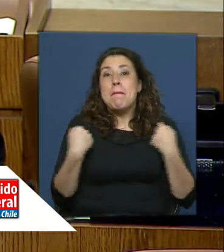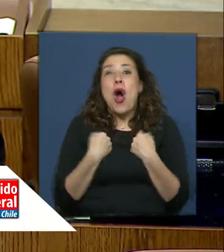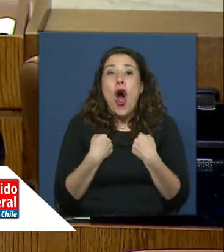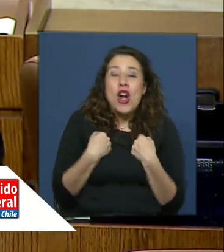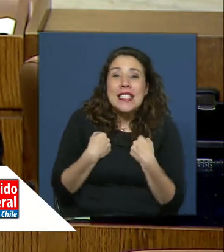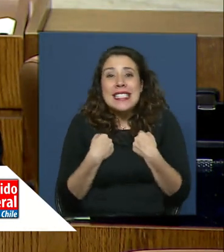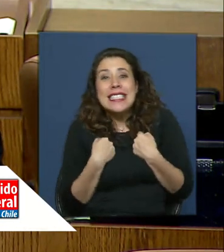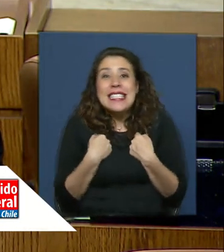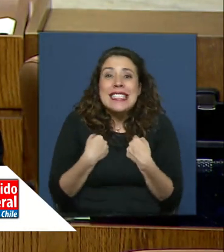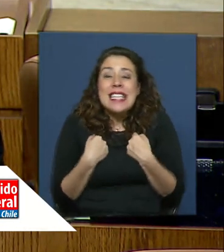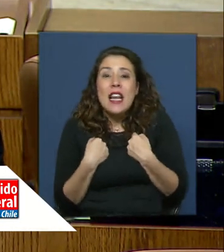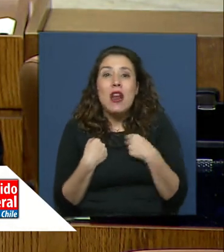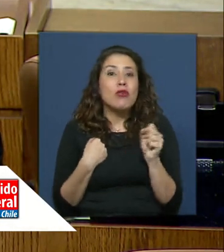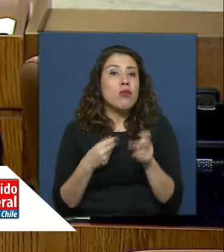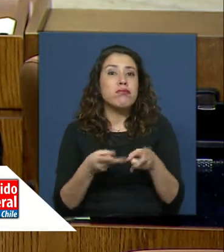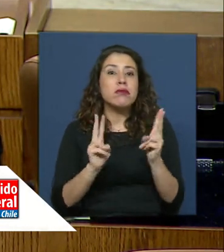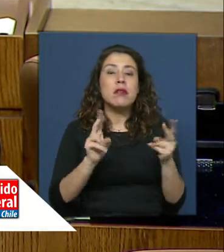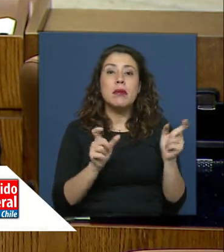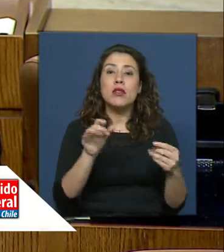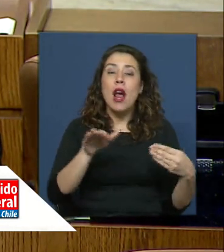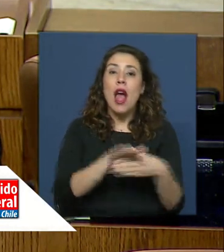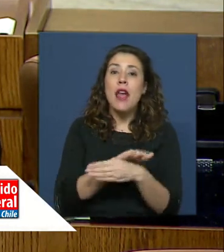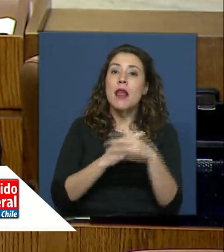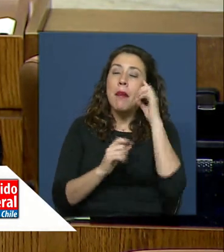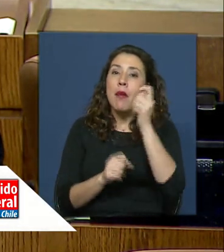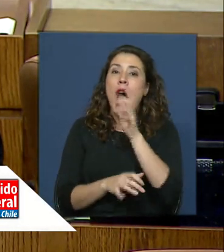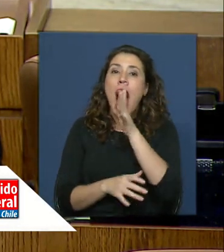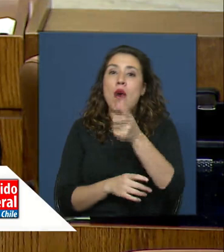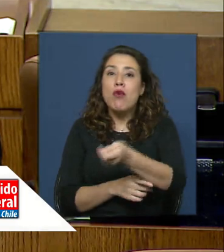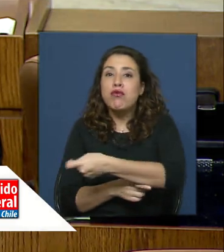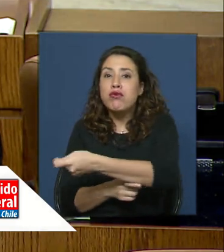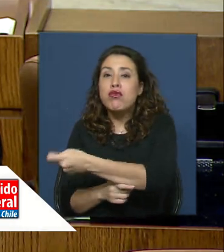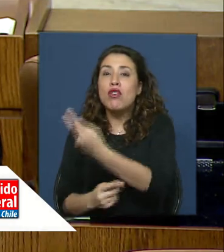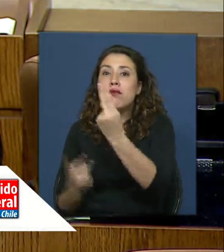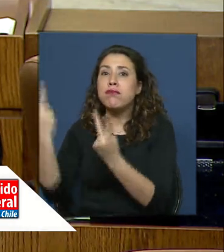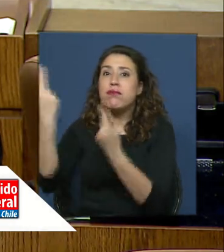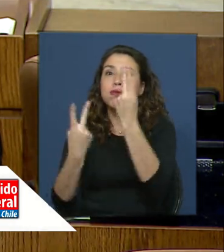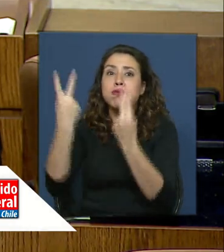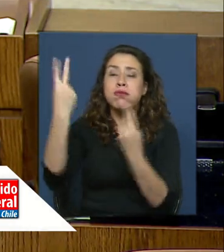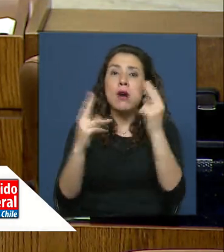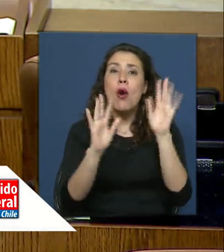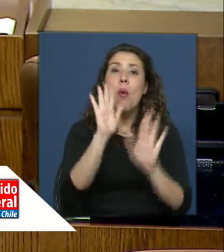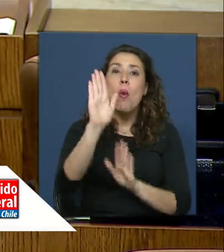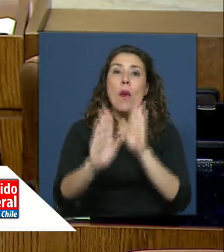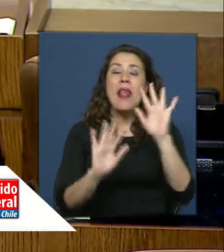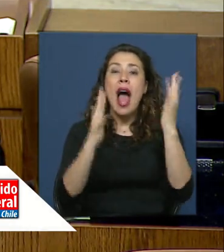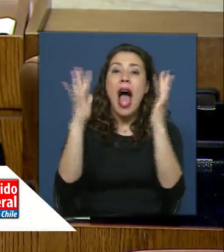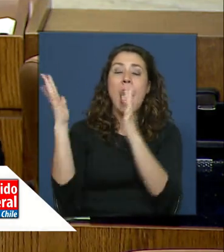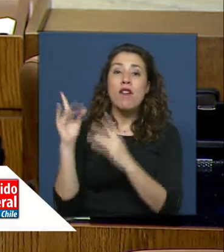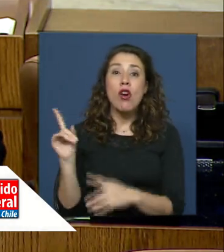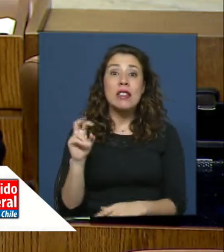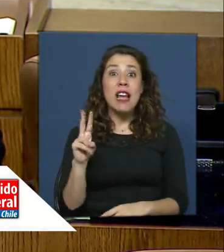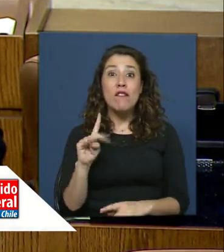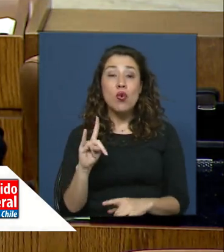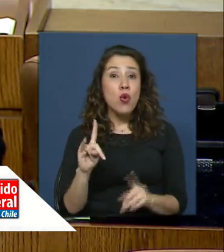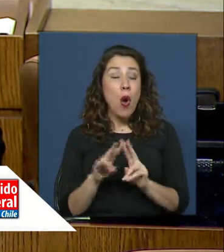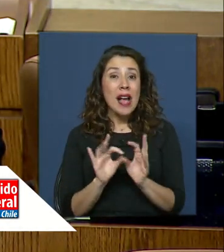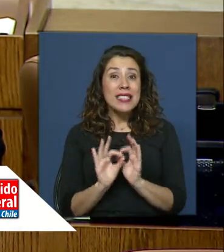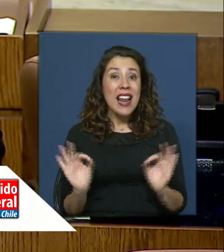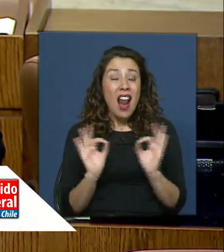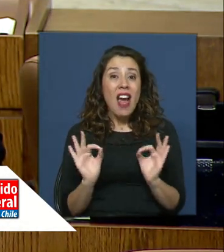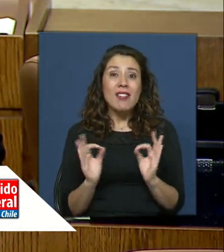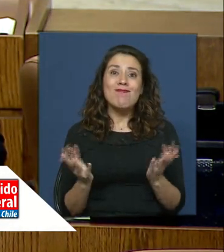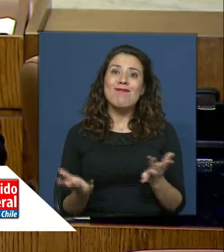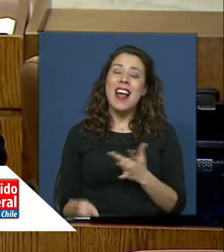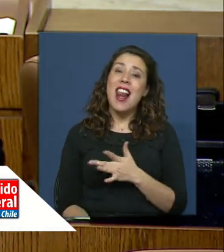que no permiten entrar para poder regar o podar o cuidar esos árboles. Y si es que el Serviu no interviene,